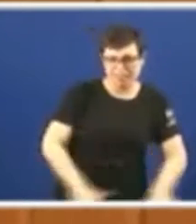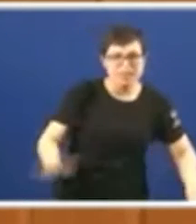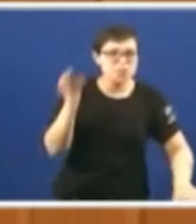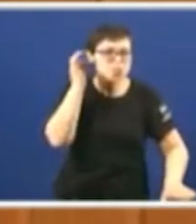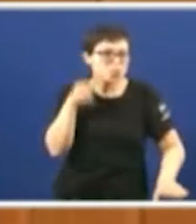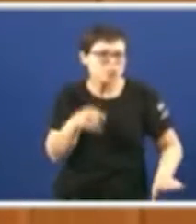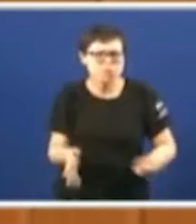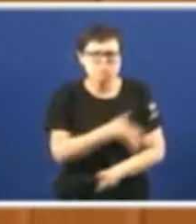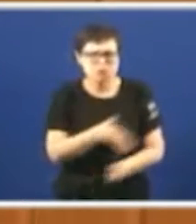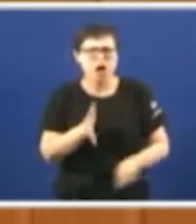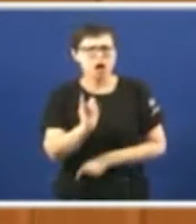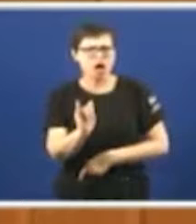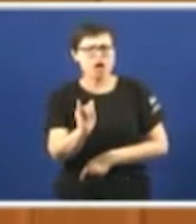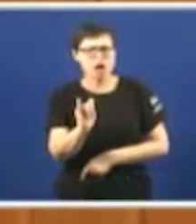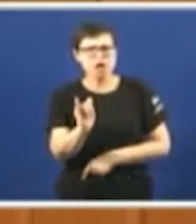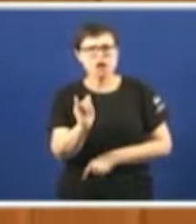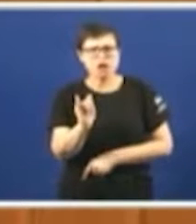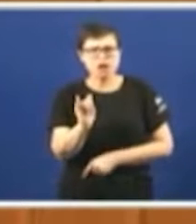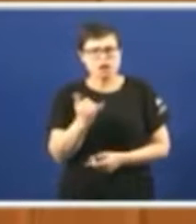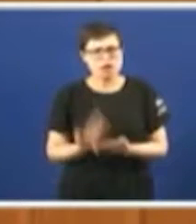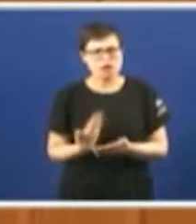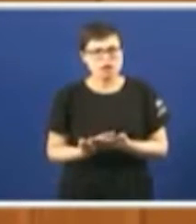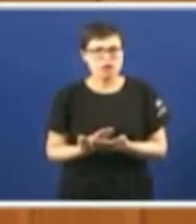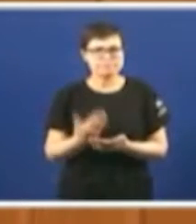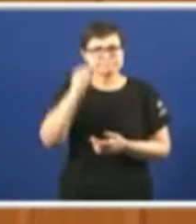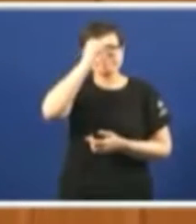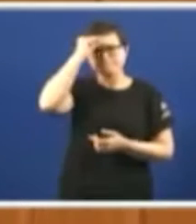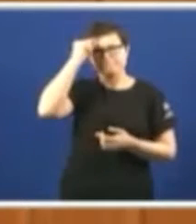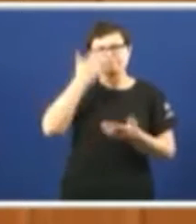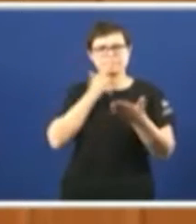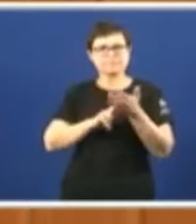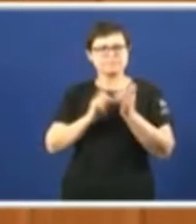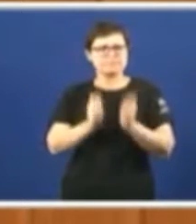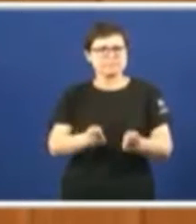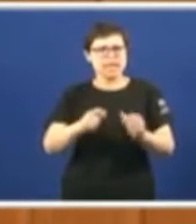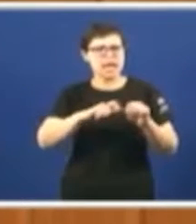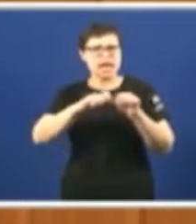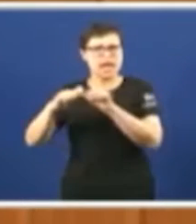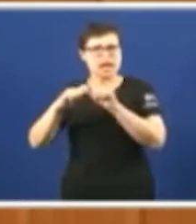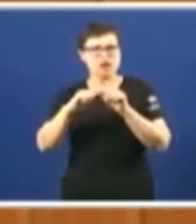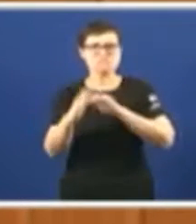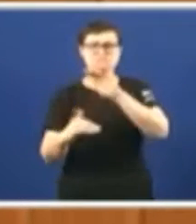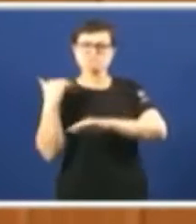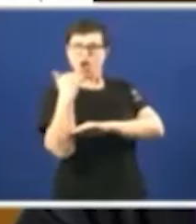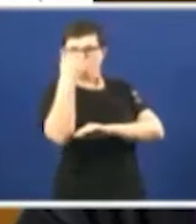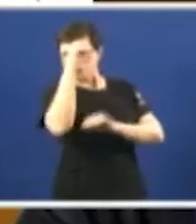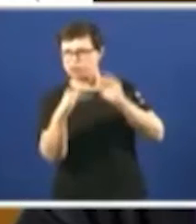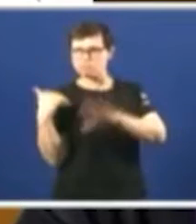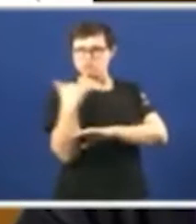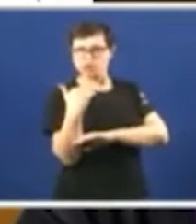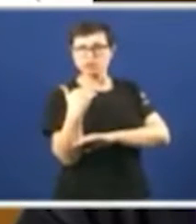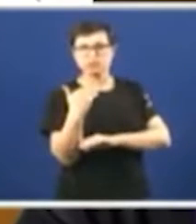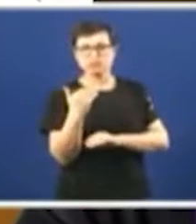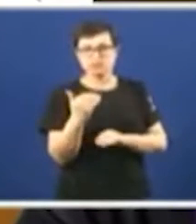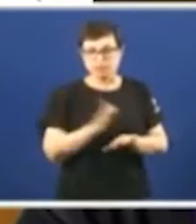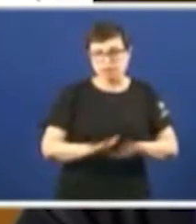cal insiste en que son os estereotipos de xénero os que se fundamentan na supremacía dos varóns sobre as mulleres os que sirven